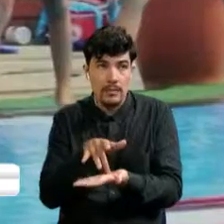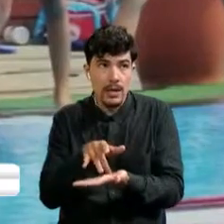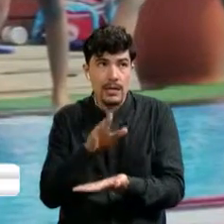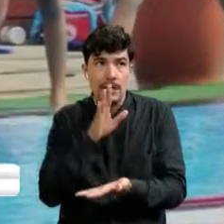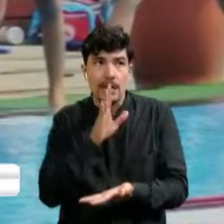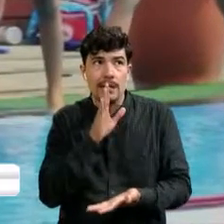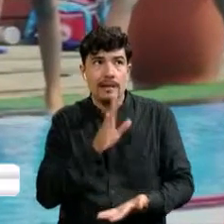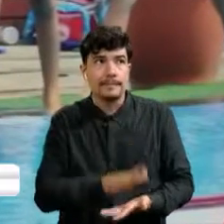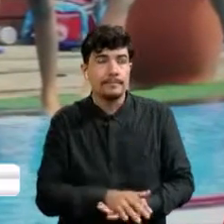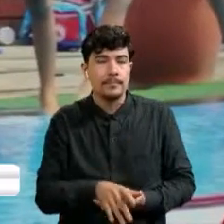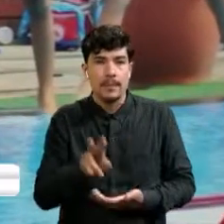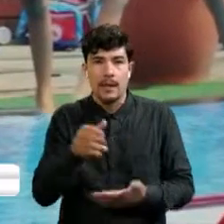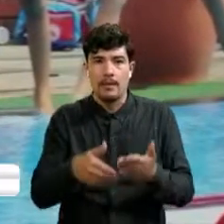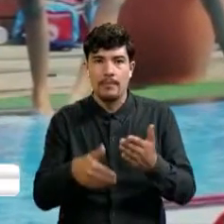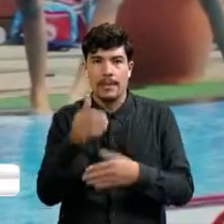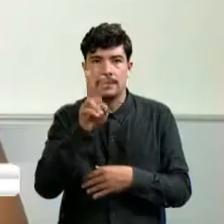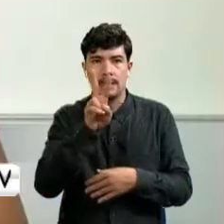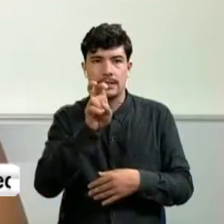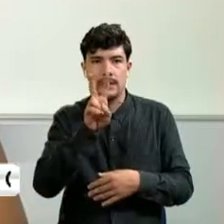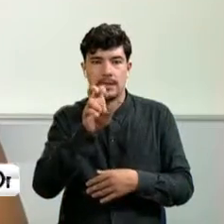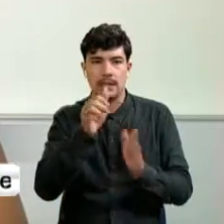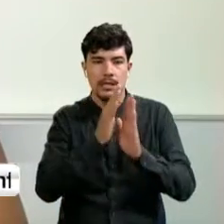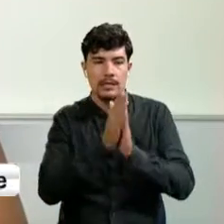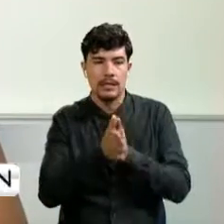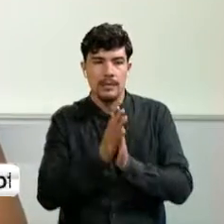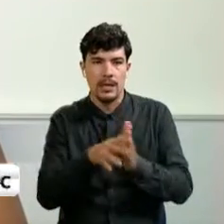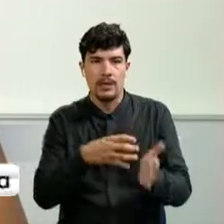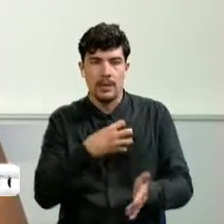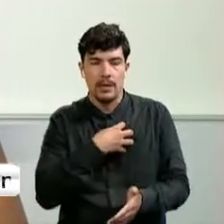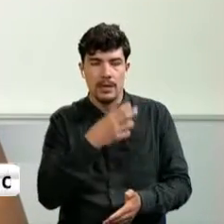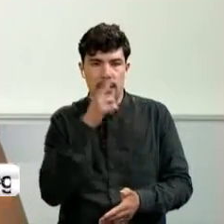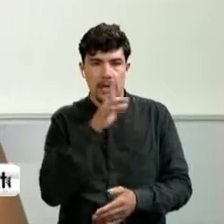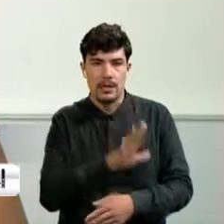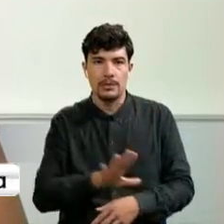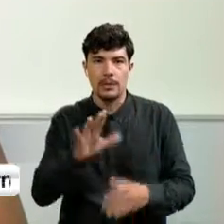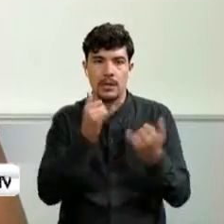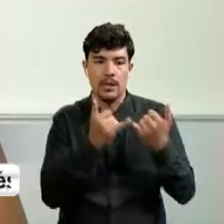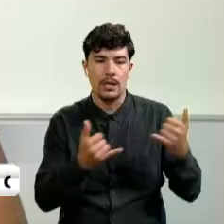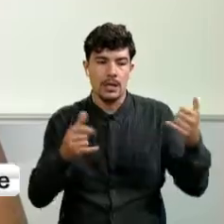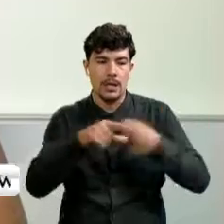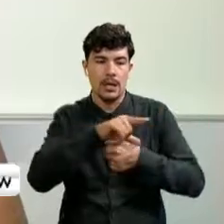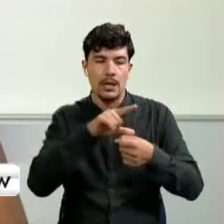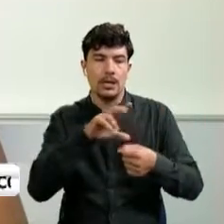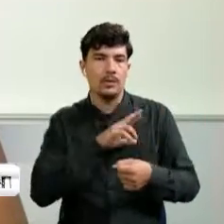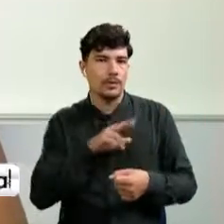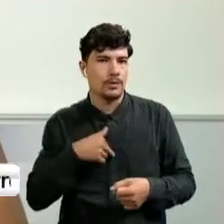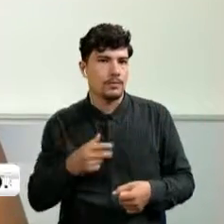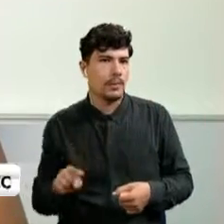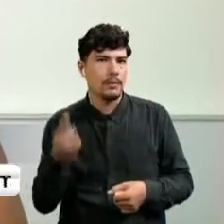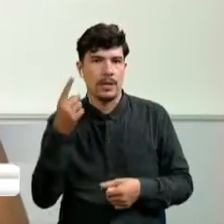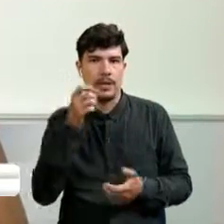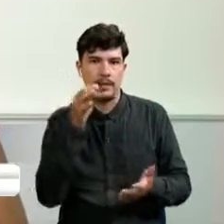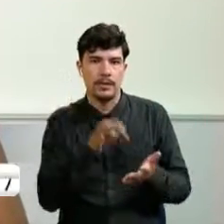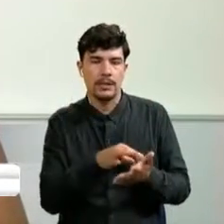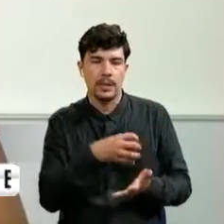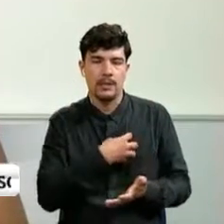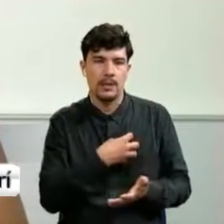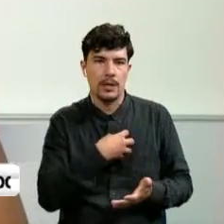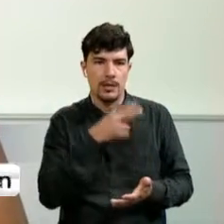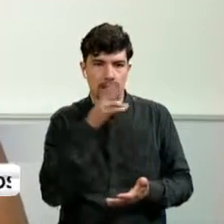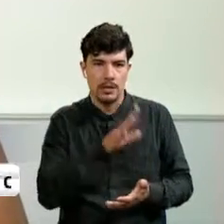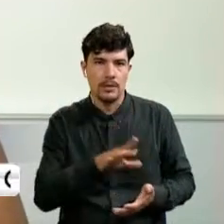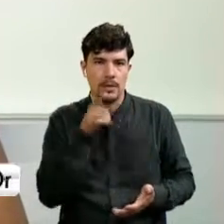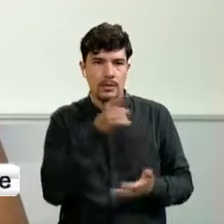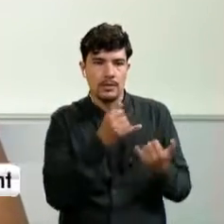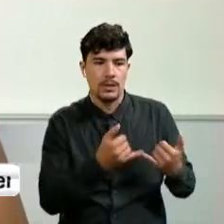partir del 7 de diciembre en el campeonato nacional interligas primera vez que también participamos en un campeonato nacional interligas de